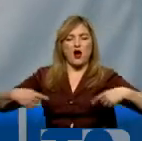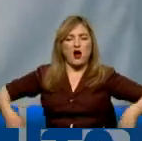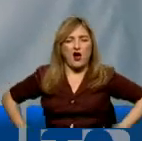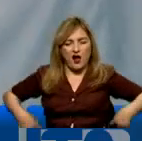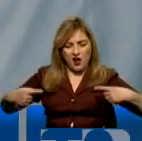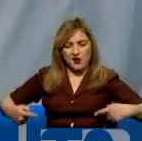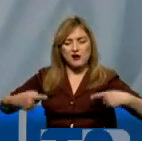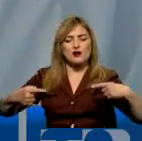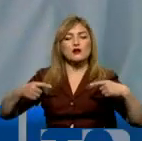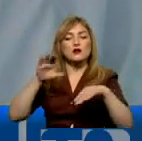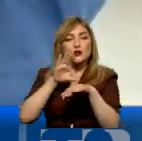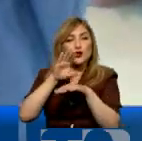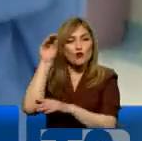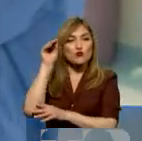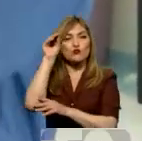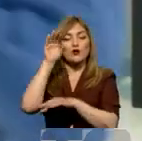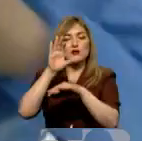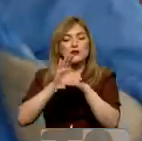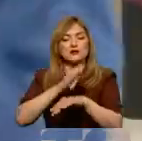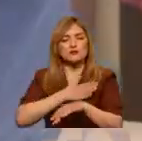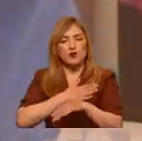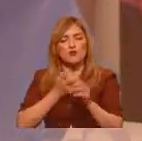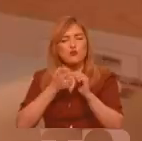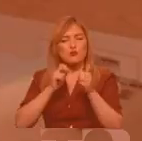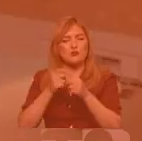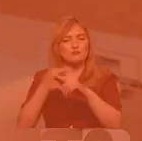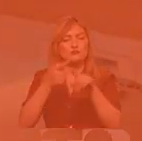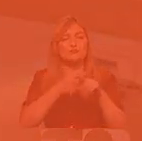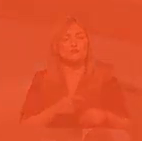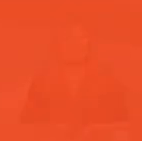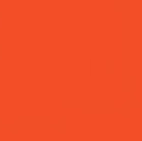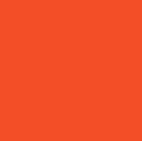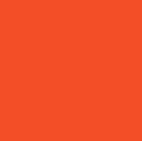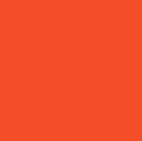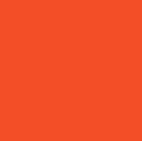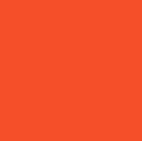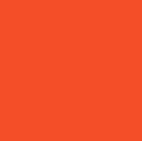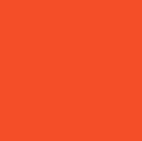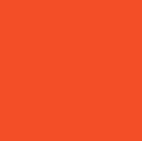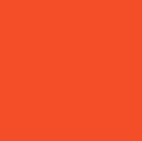ambulancias, calderos, clínicas de marcapasos y todo lo que haga falta. Luisa María Heredia, 24 horas.